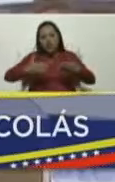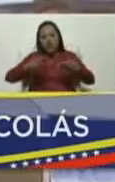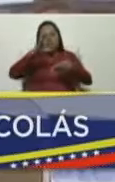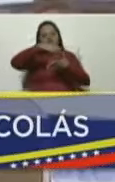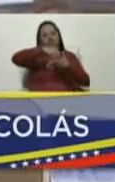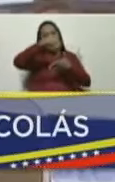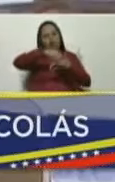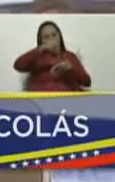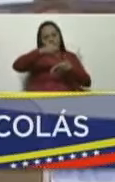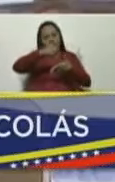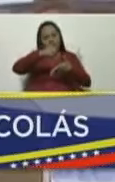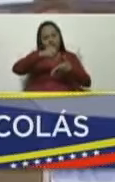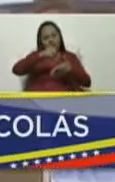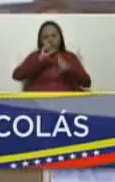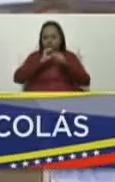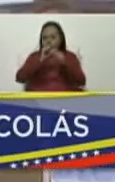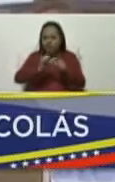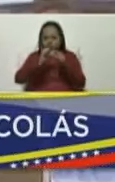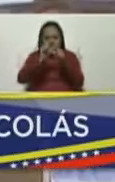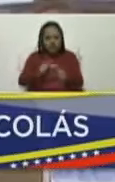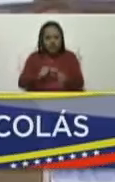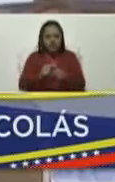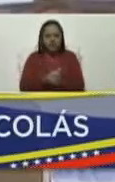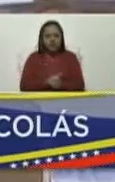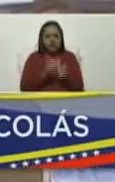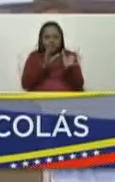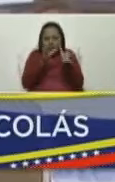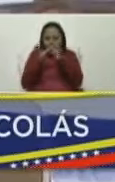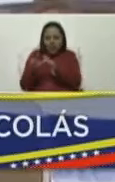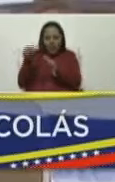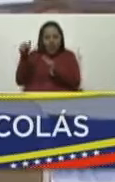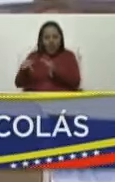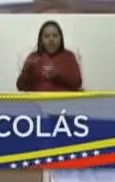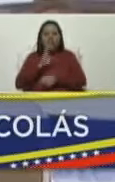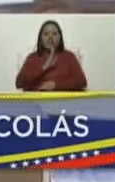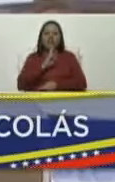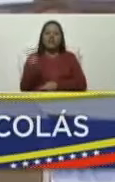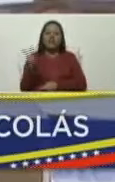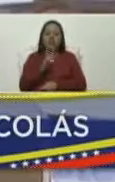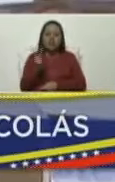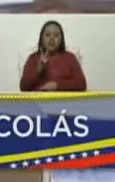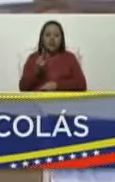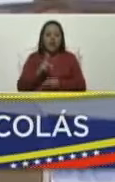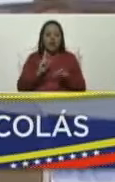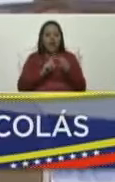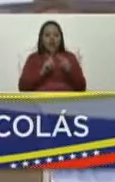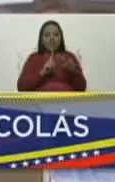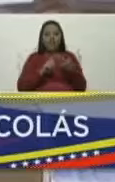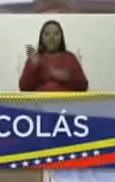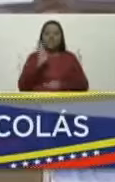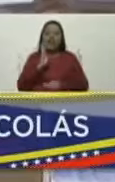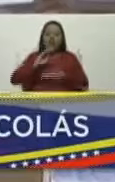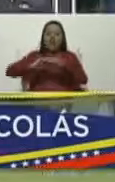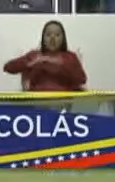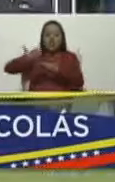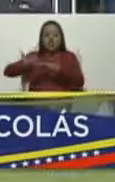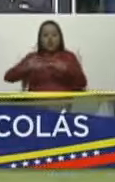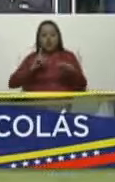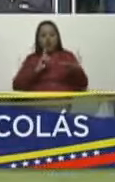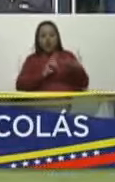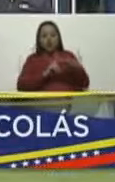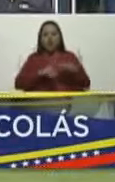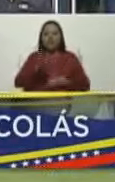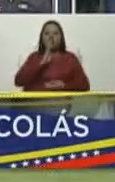dólares, constantes y sonantes, a través del Banco de Venezuela, el Banco del Tesoro, el Banco